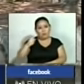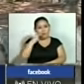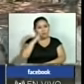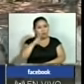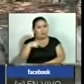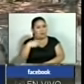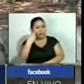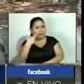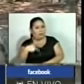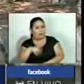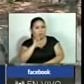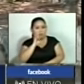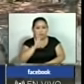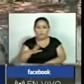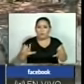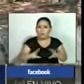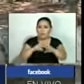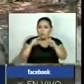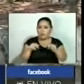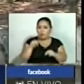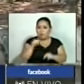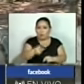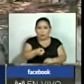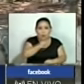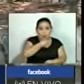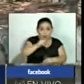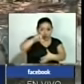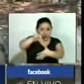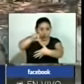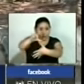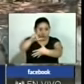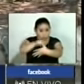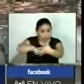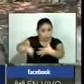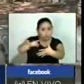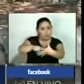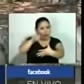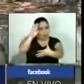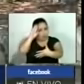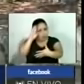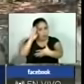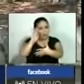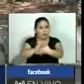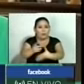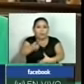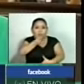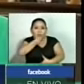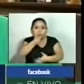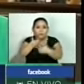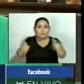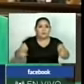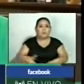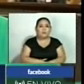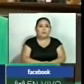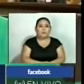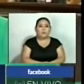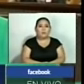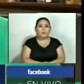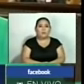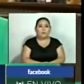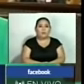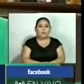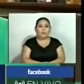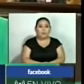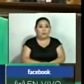realidad y aseguran que Nicaragua es uno de los países de Latinoamérica que más respeta la libertad de prensa. Estamos en